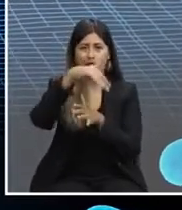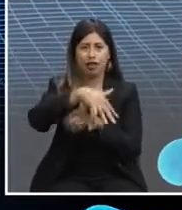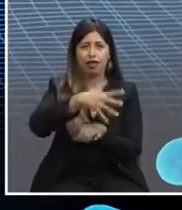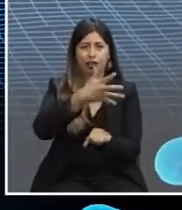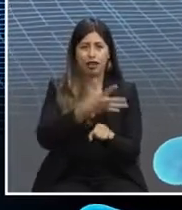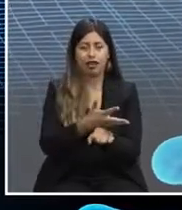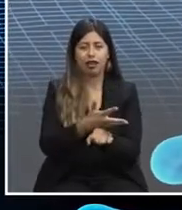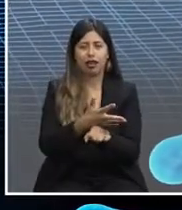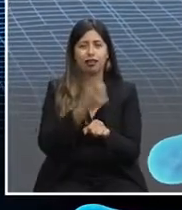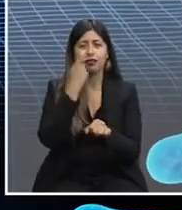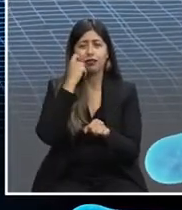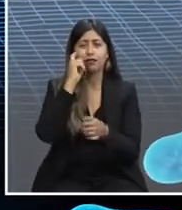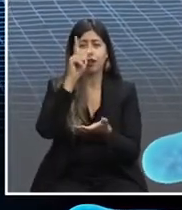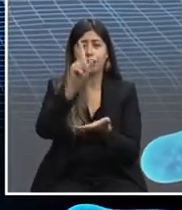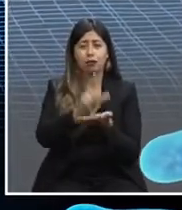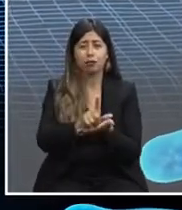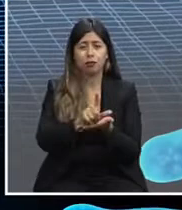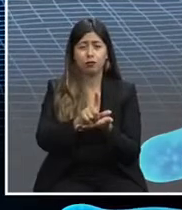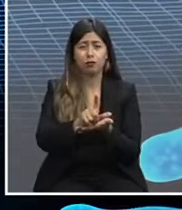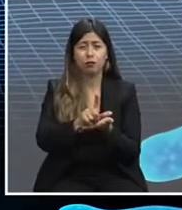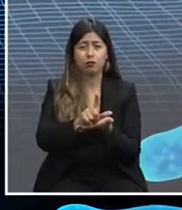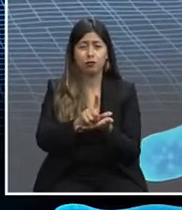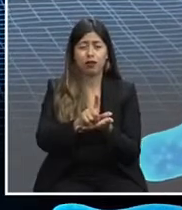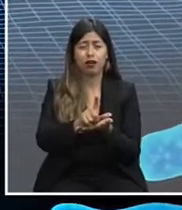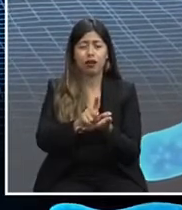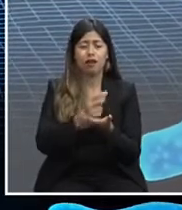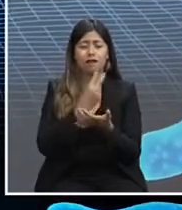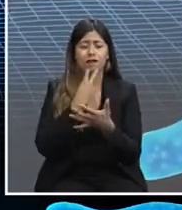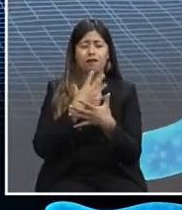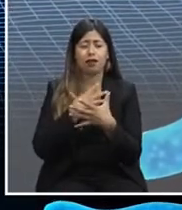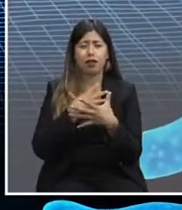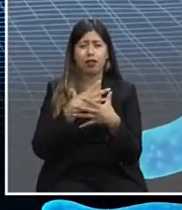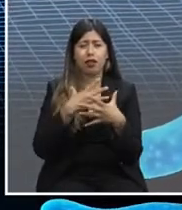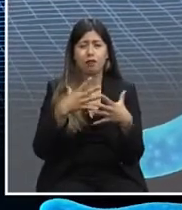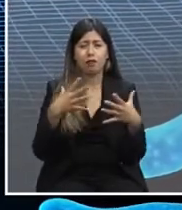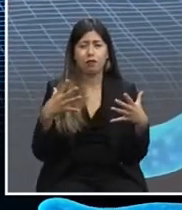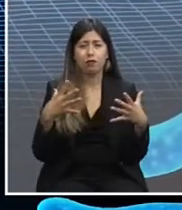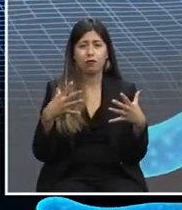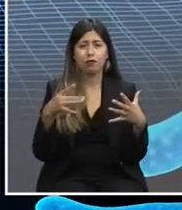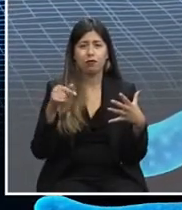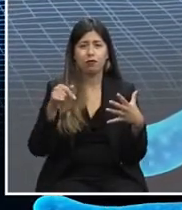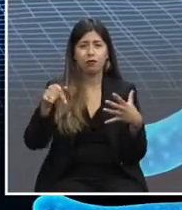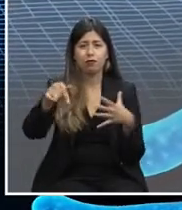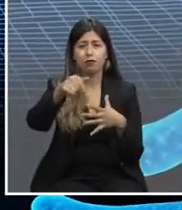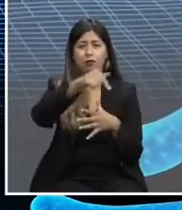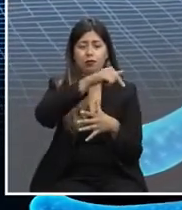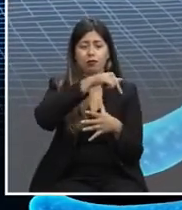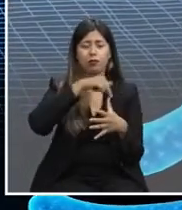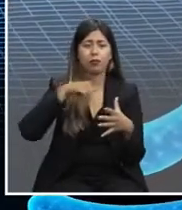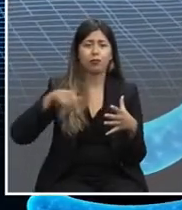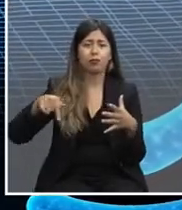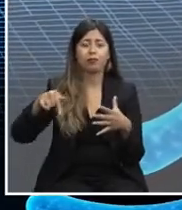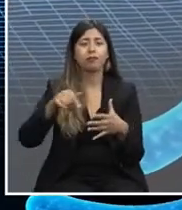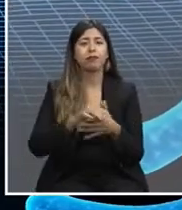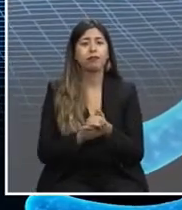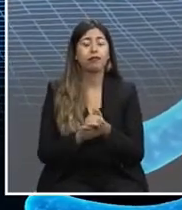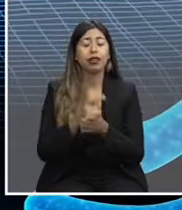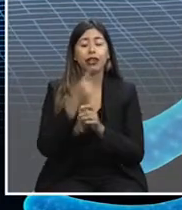es un sitio donde tenemos mucha vida alrededor de estos. Sin